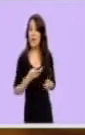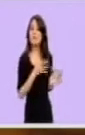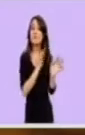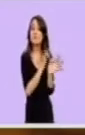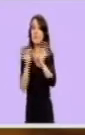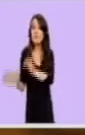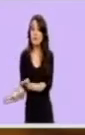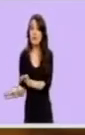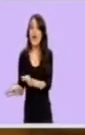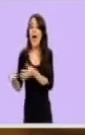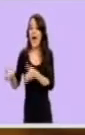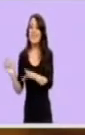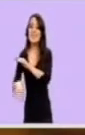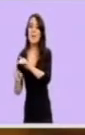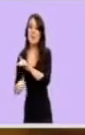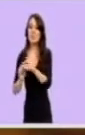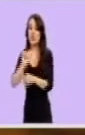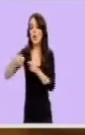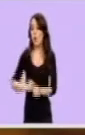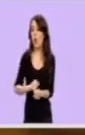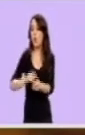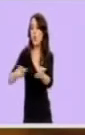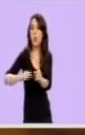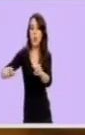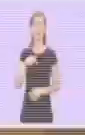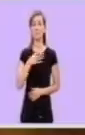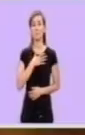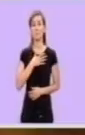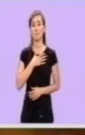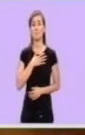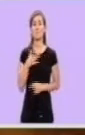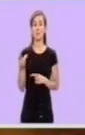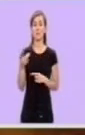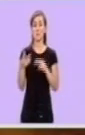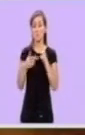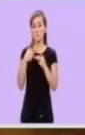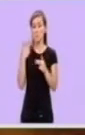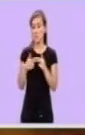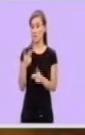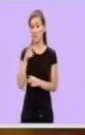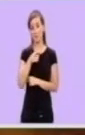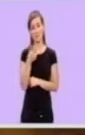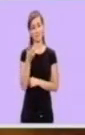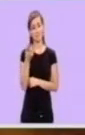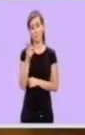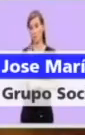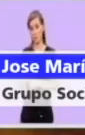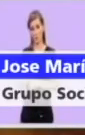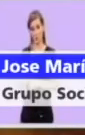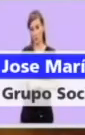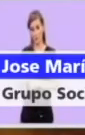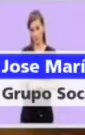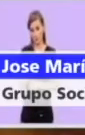que distribuyen el agua potable de las ciudades y de los pueblos. Mi política va a ser la